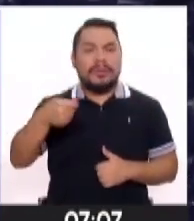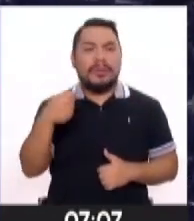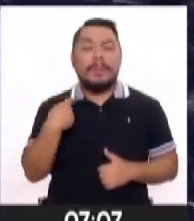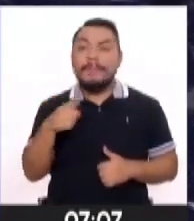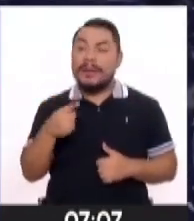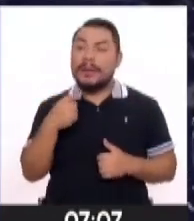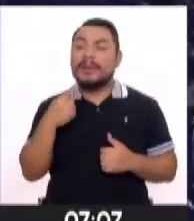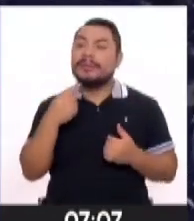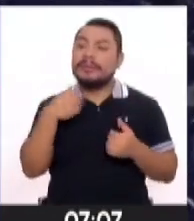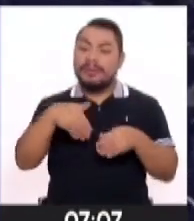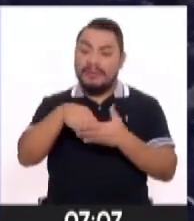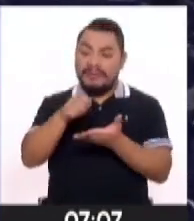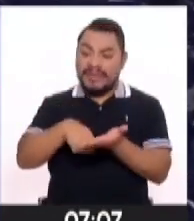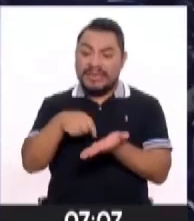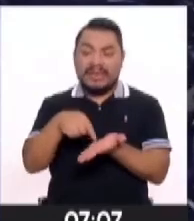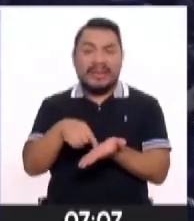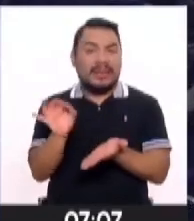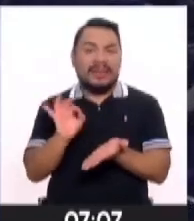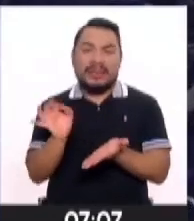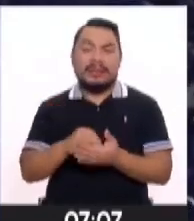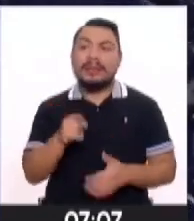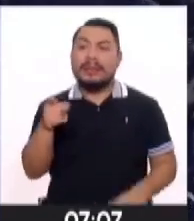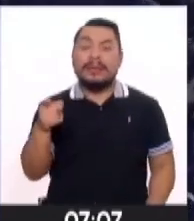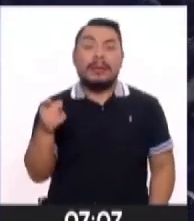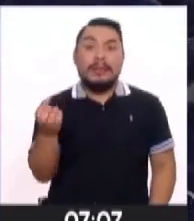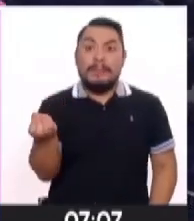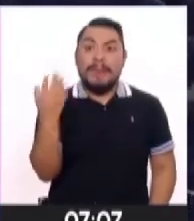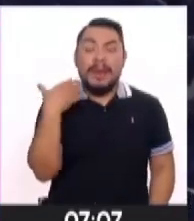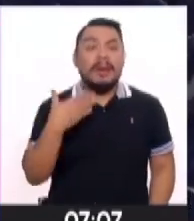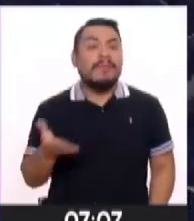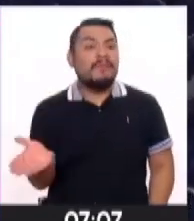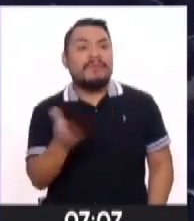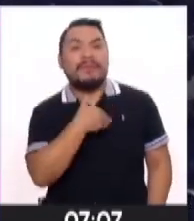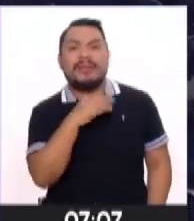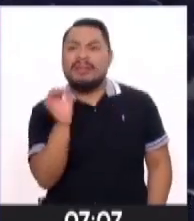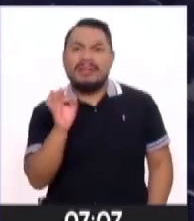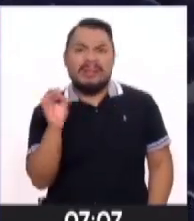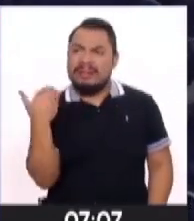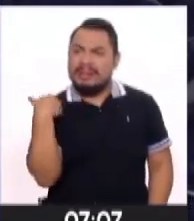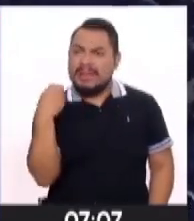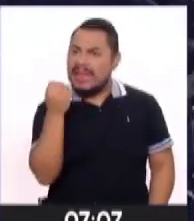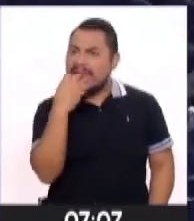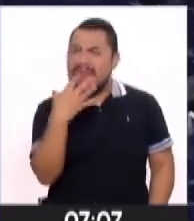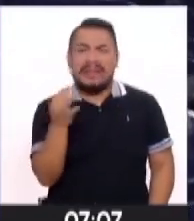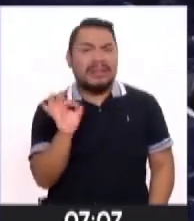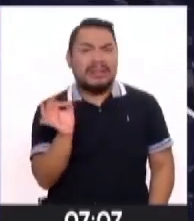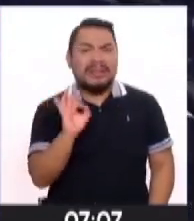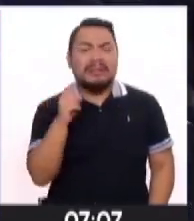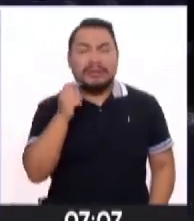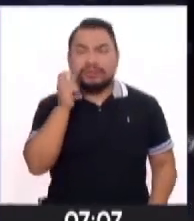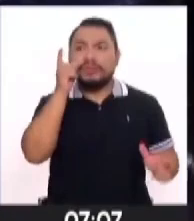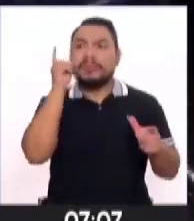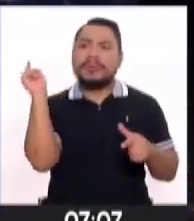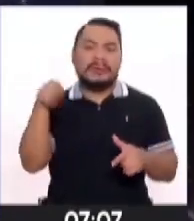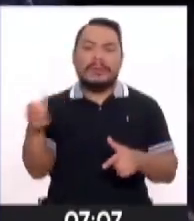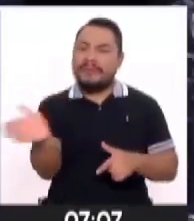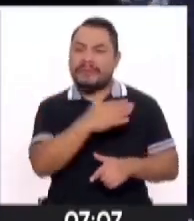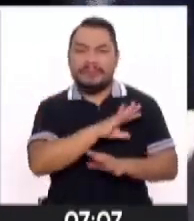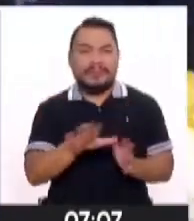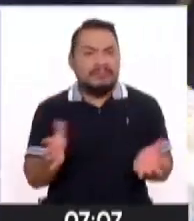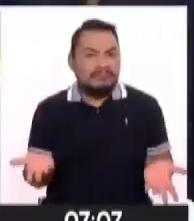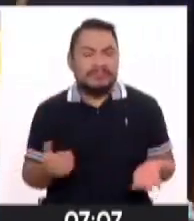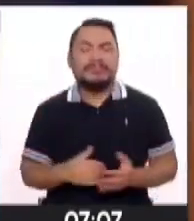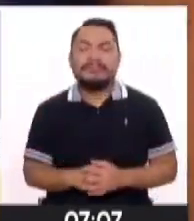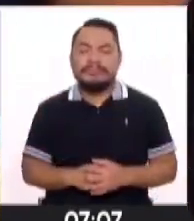habido, no nos ha dicho cuándo nos vas a alojar, nada, un momento a otro nos alojaron toitito. Y actualmente usted acá vive,